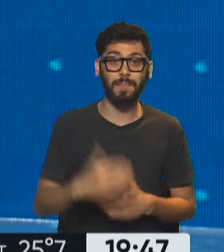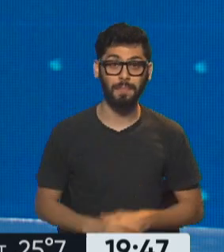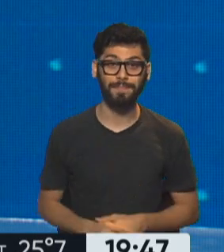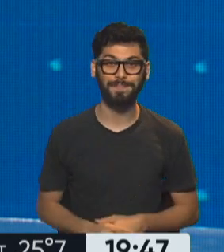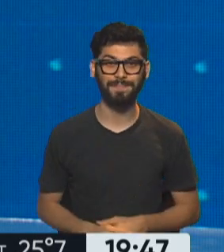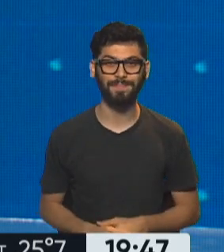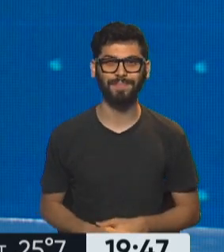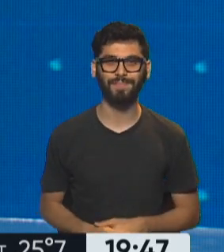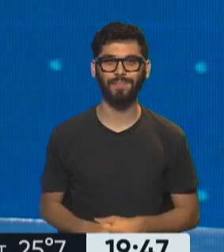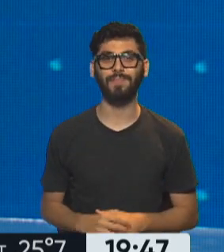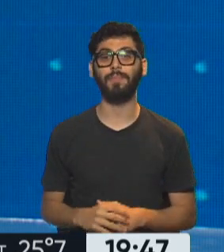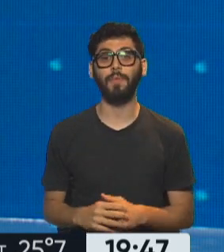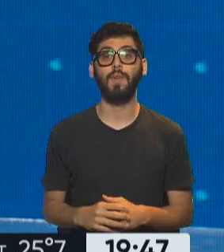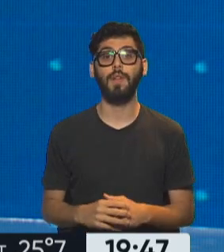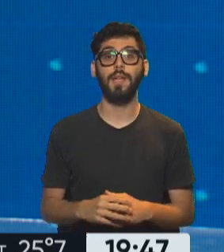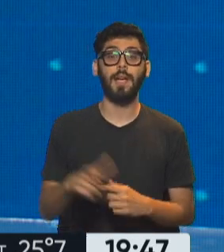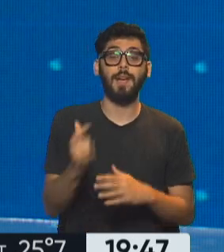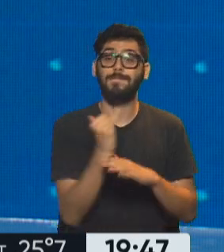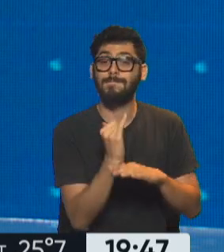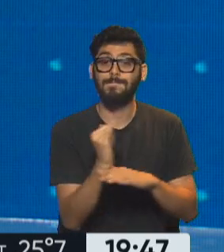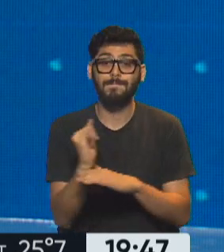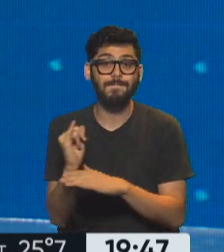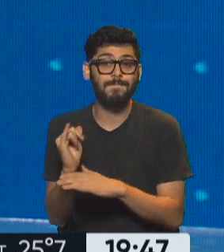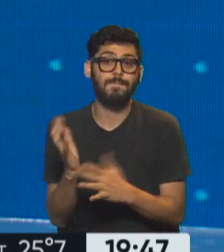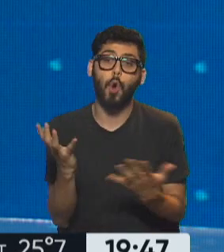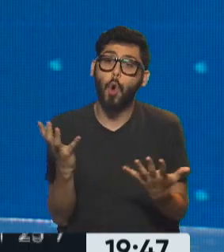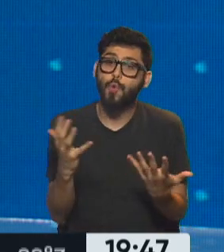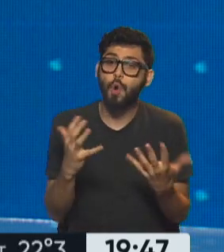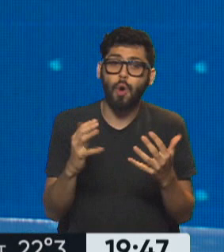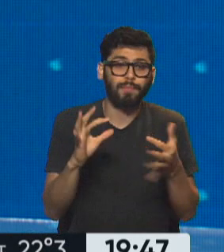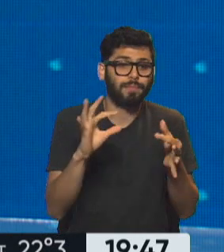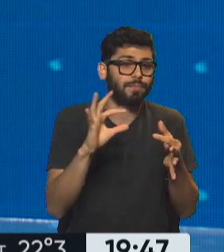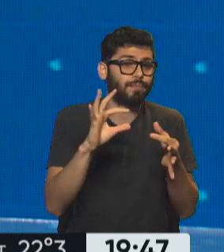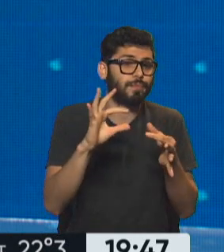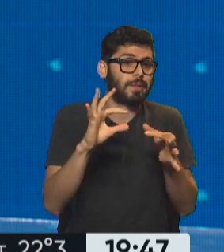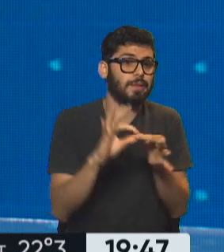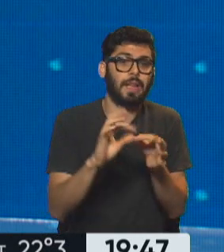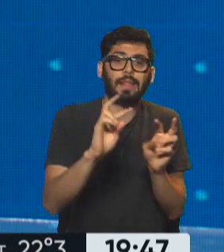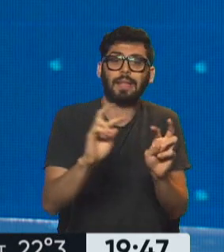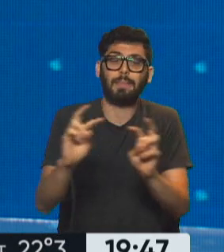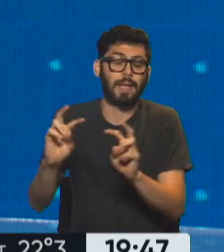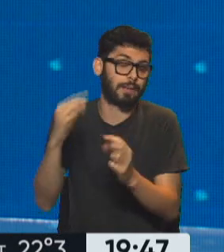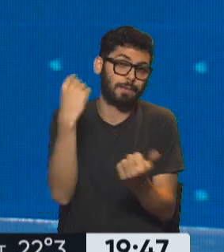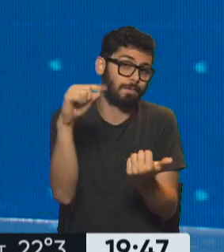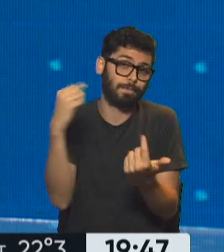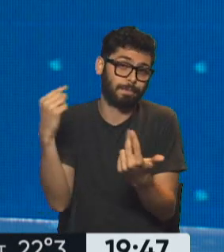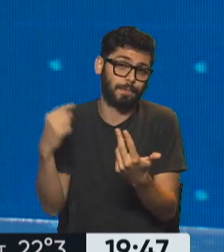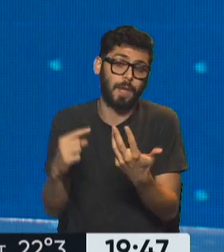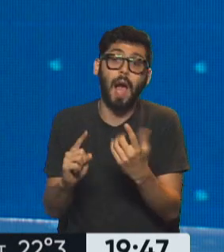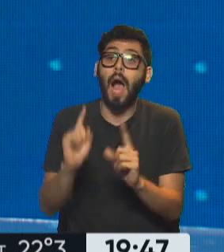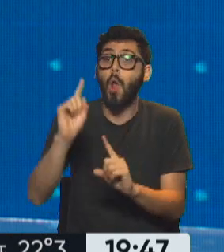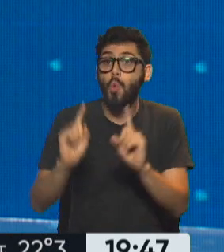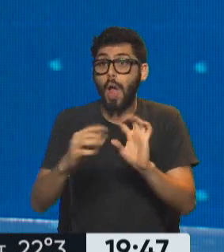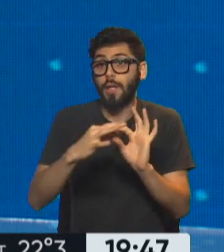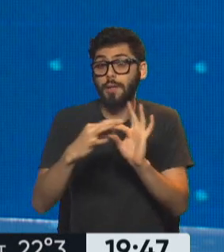Por supuesto que a la hora de hacer este tipo de coberturas estamos atravesados por un montón de cuestiones, ¿no? Incluso aquellas que tienen que